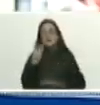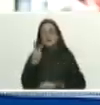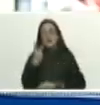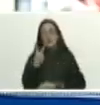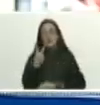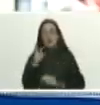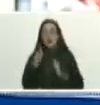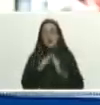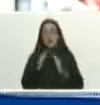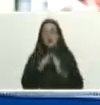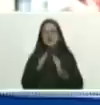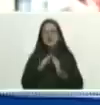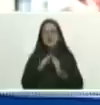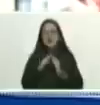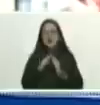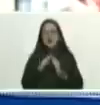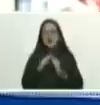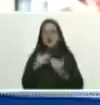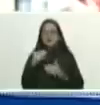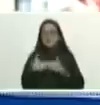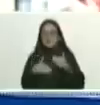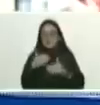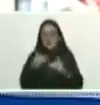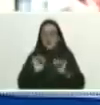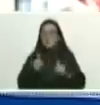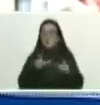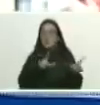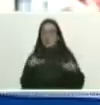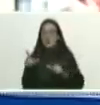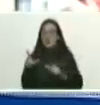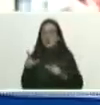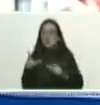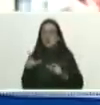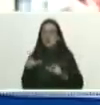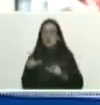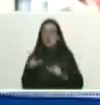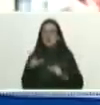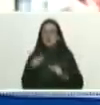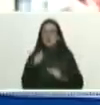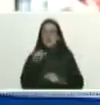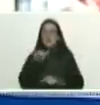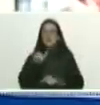176.632 viviendas avanzadas, iniciadas, y